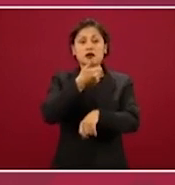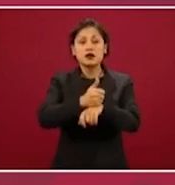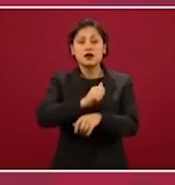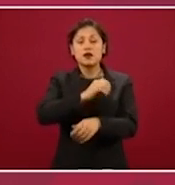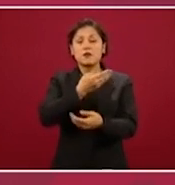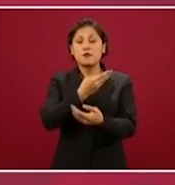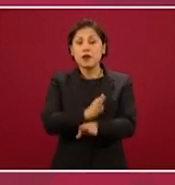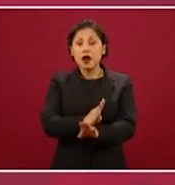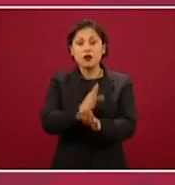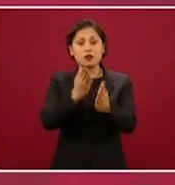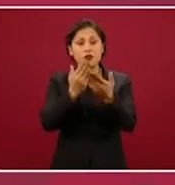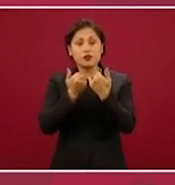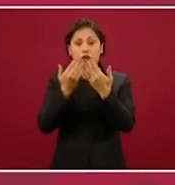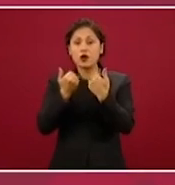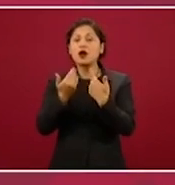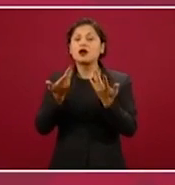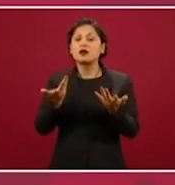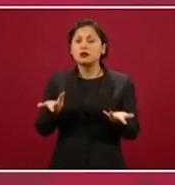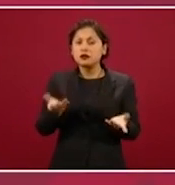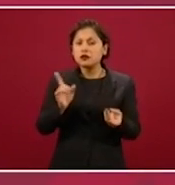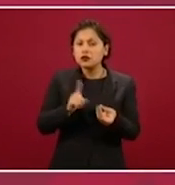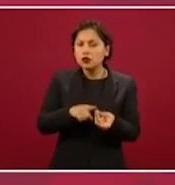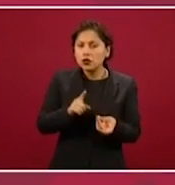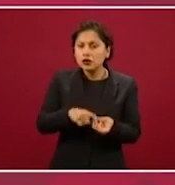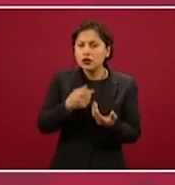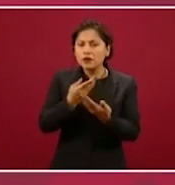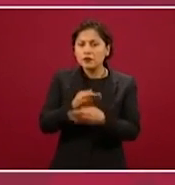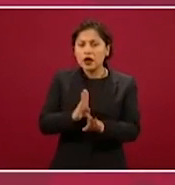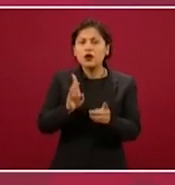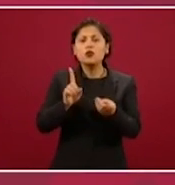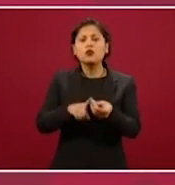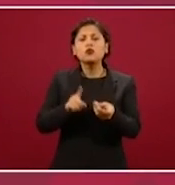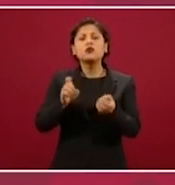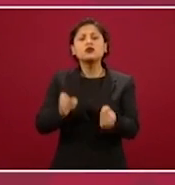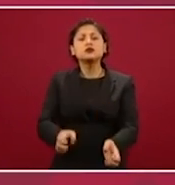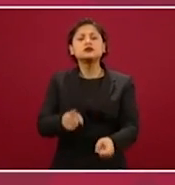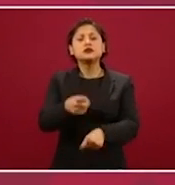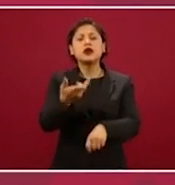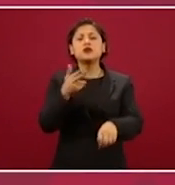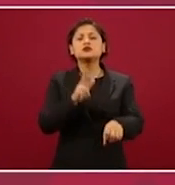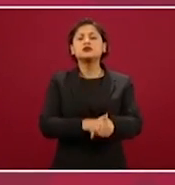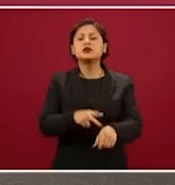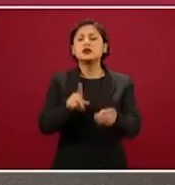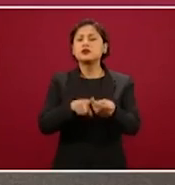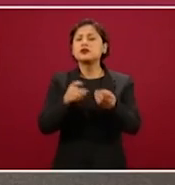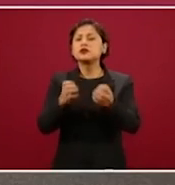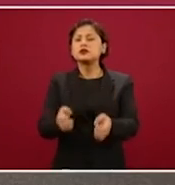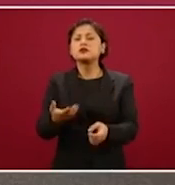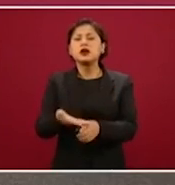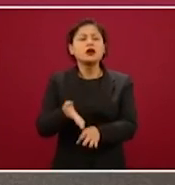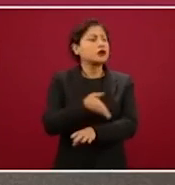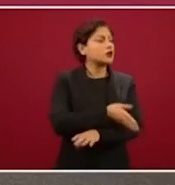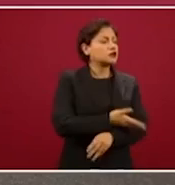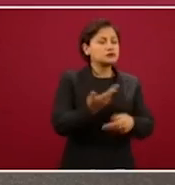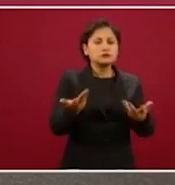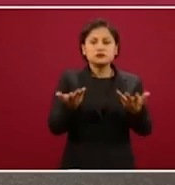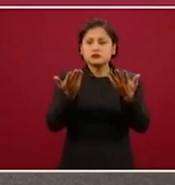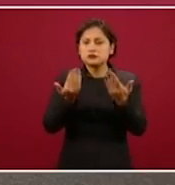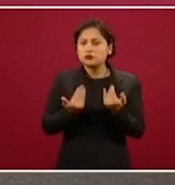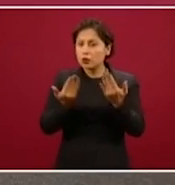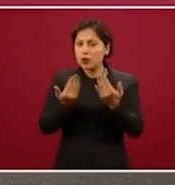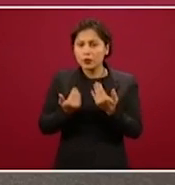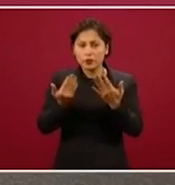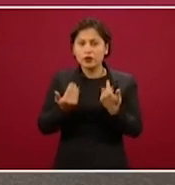¿Dónde estaban las sucursales bancarias? ¿Dónde estaban los hospitales? ¿Dónde están las